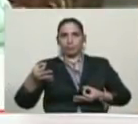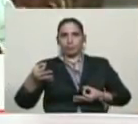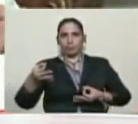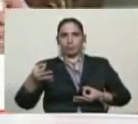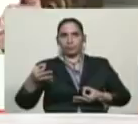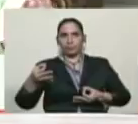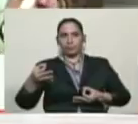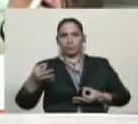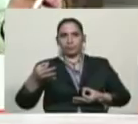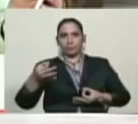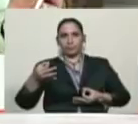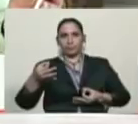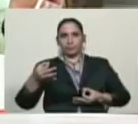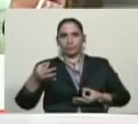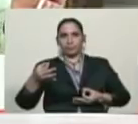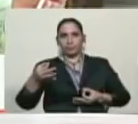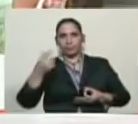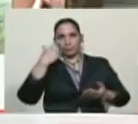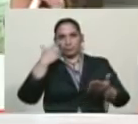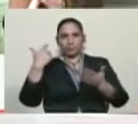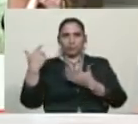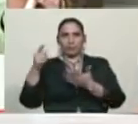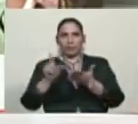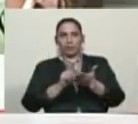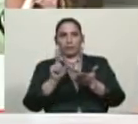libro detroit